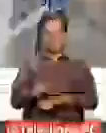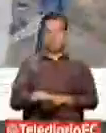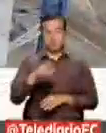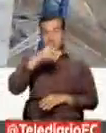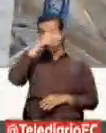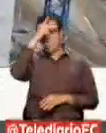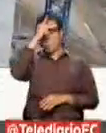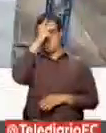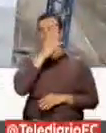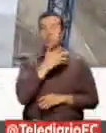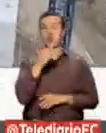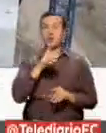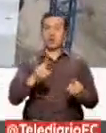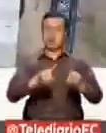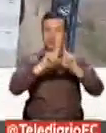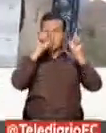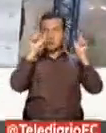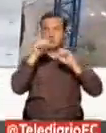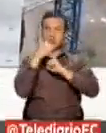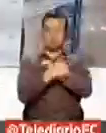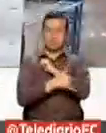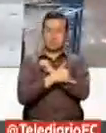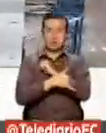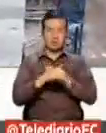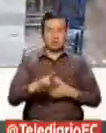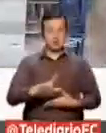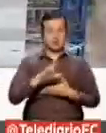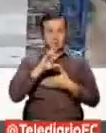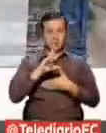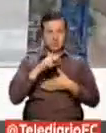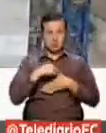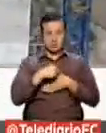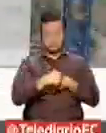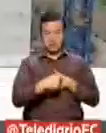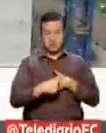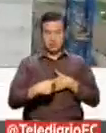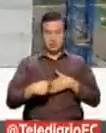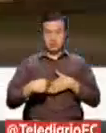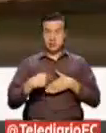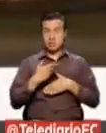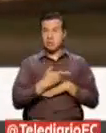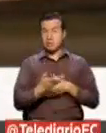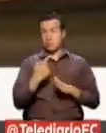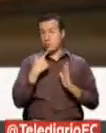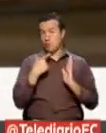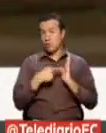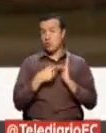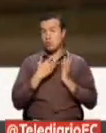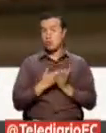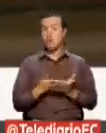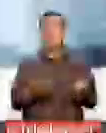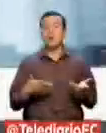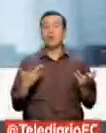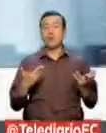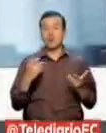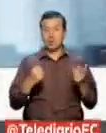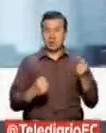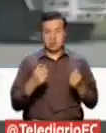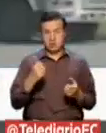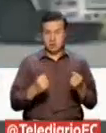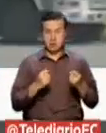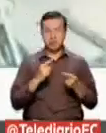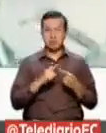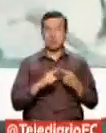Perú, mantiene empresas en otros países de América Latina. Entre sus principales productos están la leche,